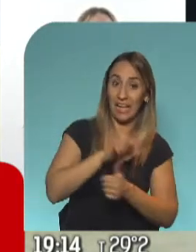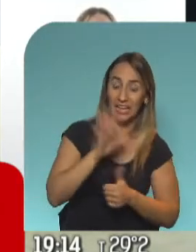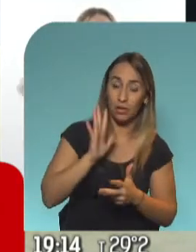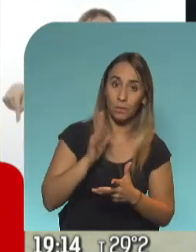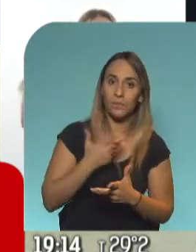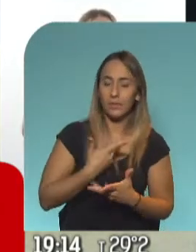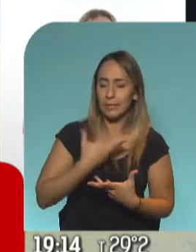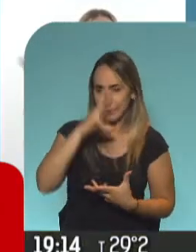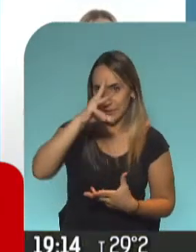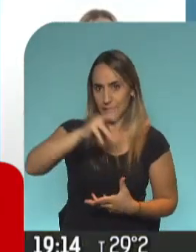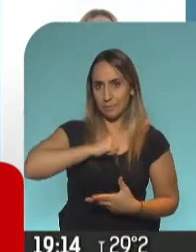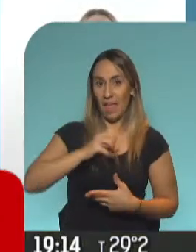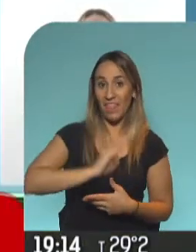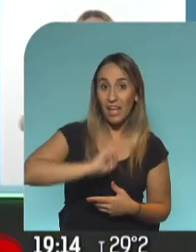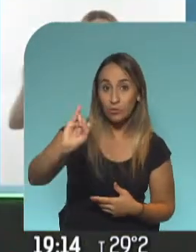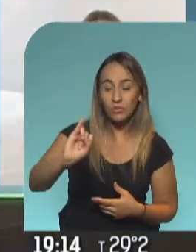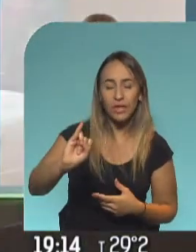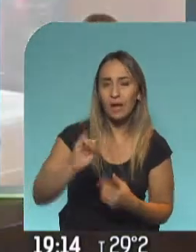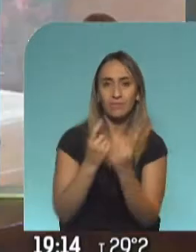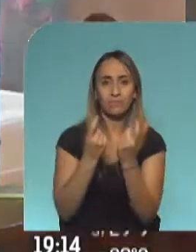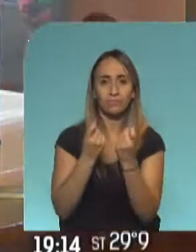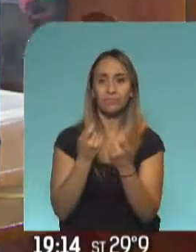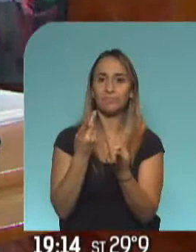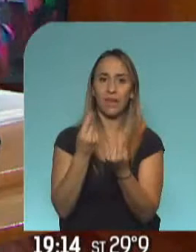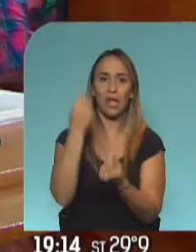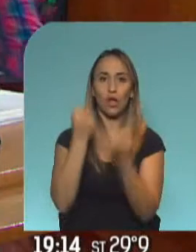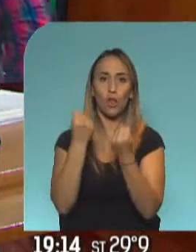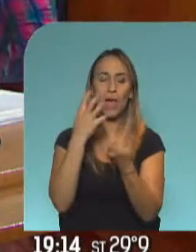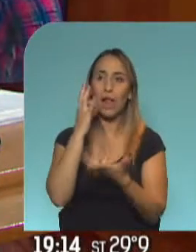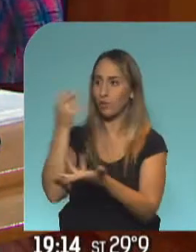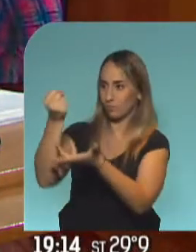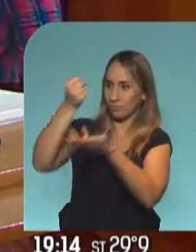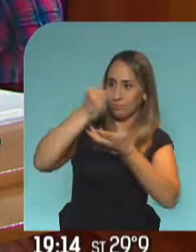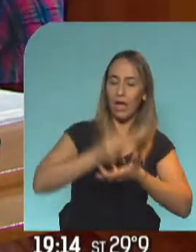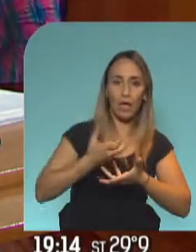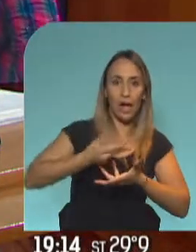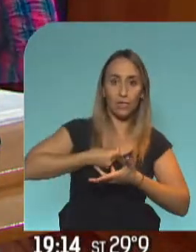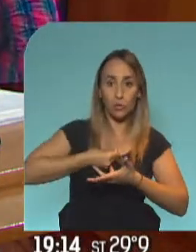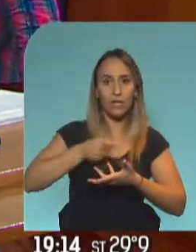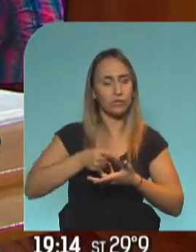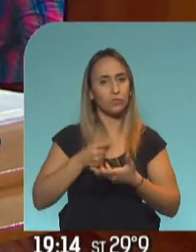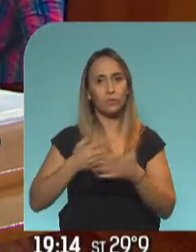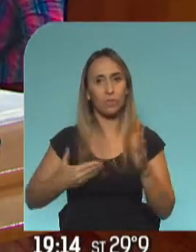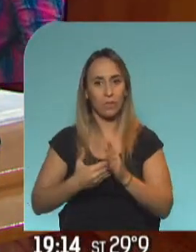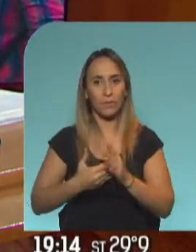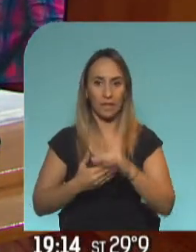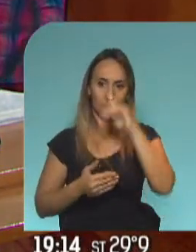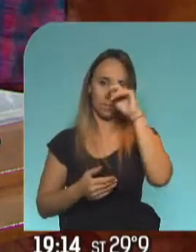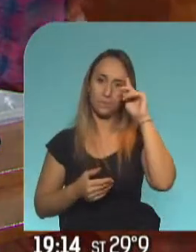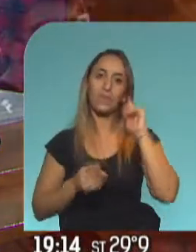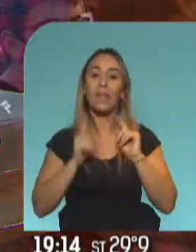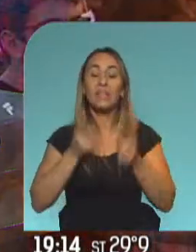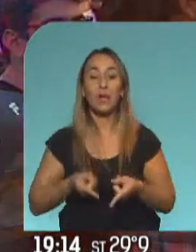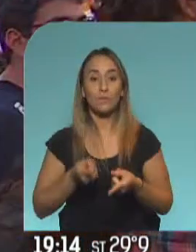pedir ayuda, para hacer la denuncia, tienen que tener un sostén económico. Es una gran herramienta y hay que difundirla justamente. Exactamente. Bueno, y parte de